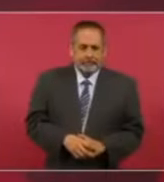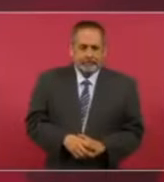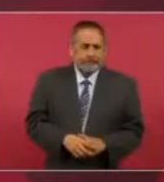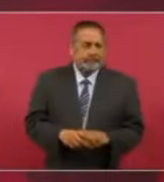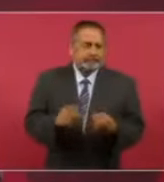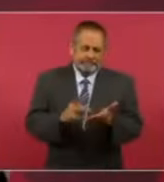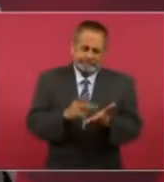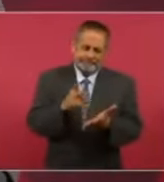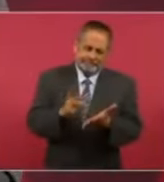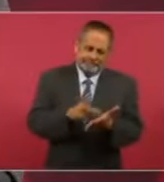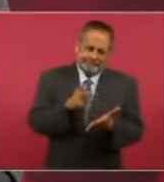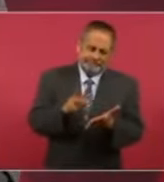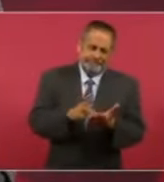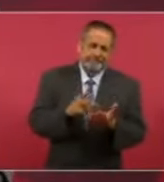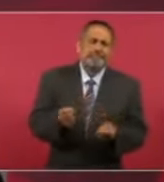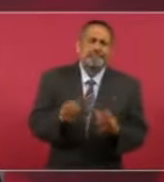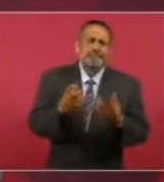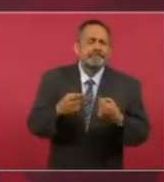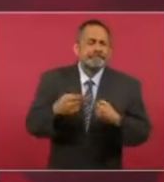he recibido